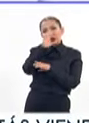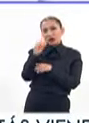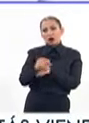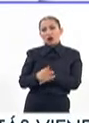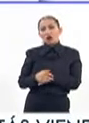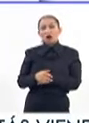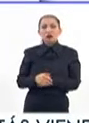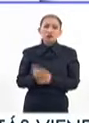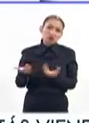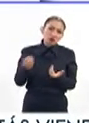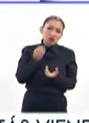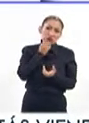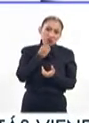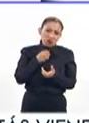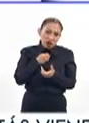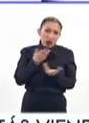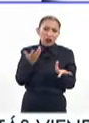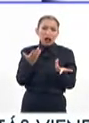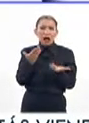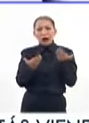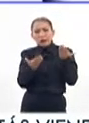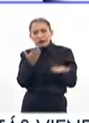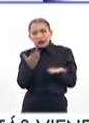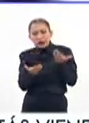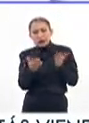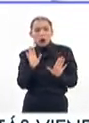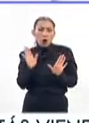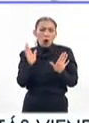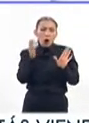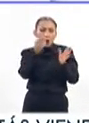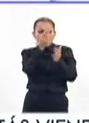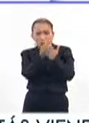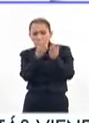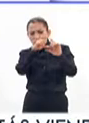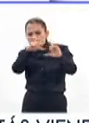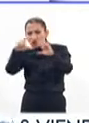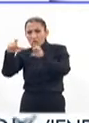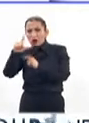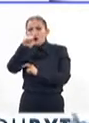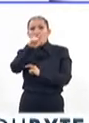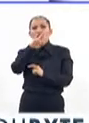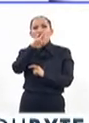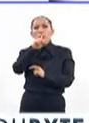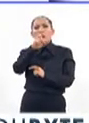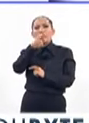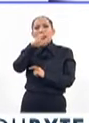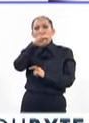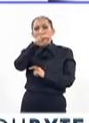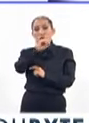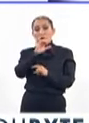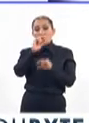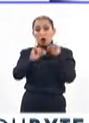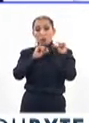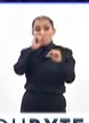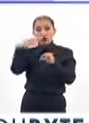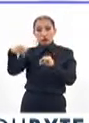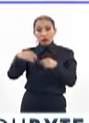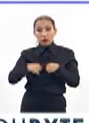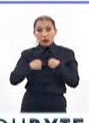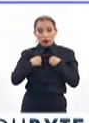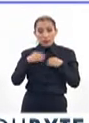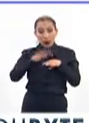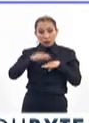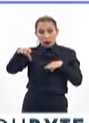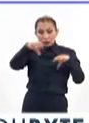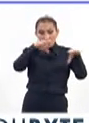complicada, aunque creo que en el fondo de pronto resultan así algunos cartones, ¿no? Lupercio ha ido ganando terreno en tu vida, e incluso